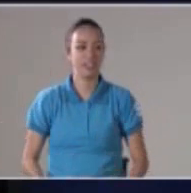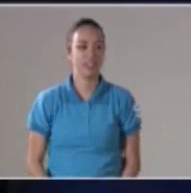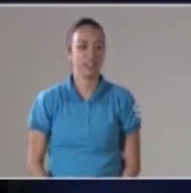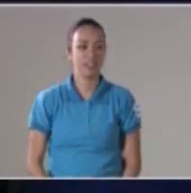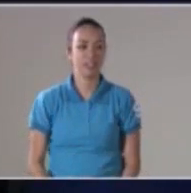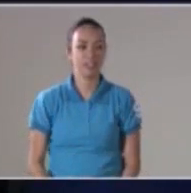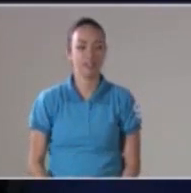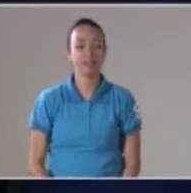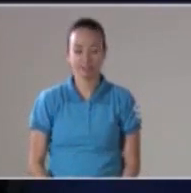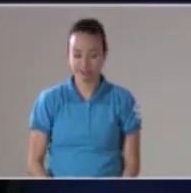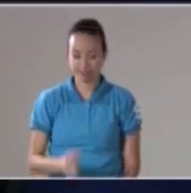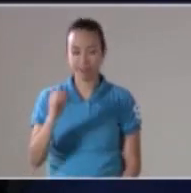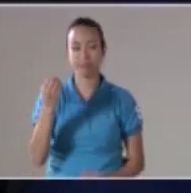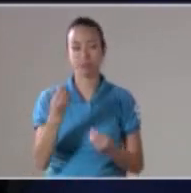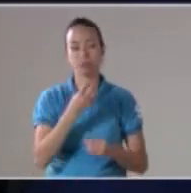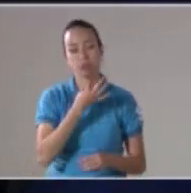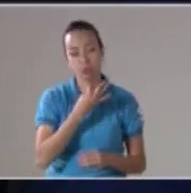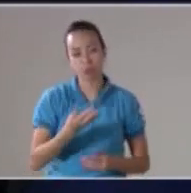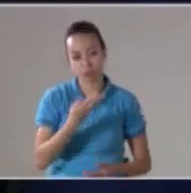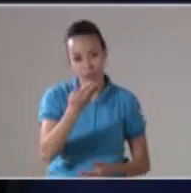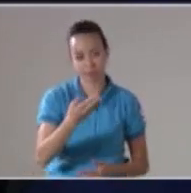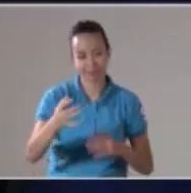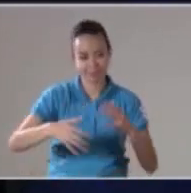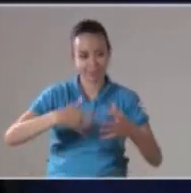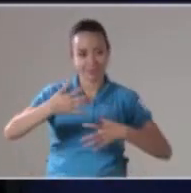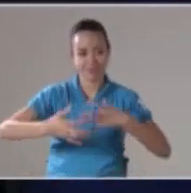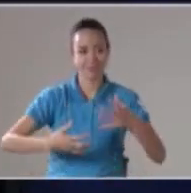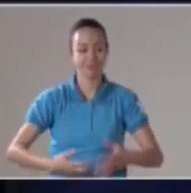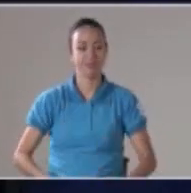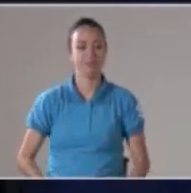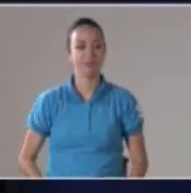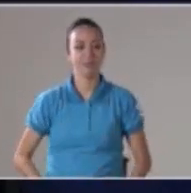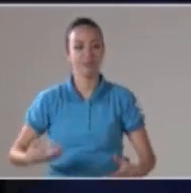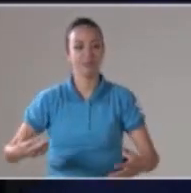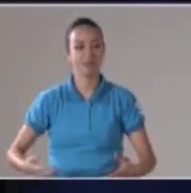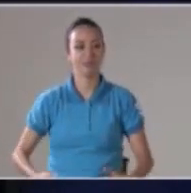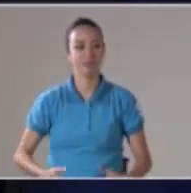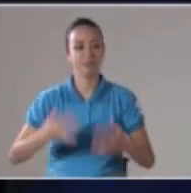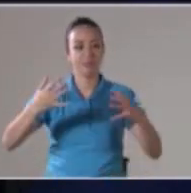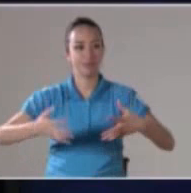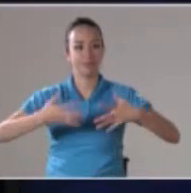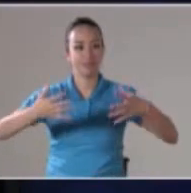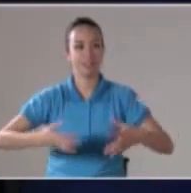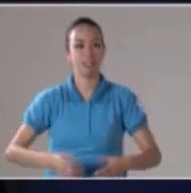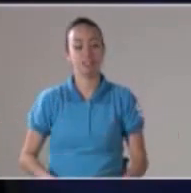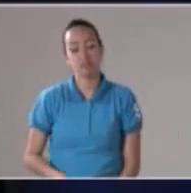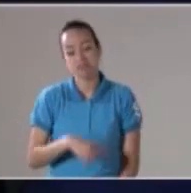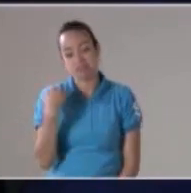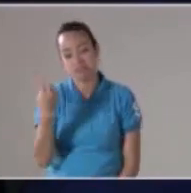Sí, aquí le traigo esa ensalada. Por favor, ensalada. Y todo. Triste, ¿va?